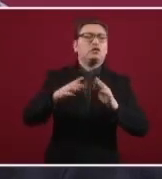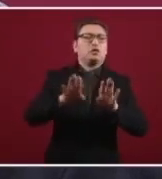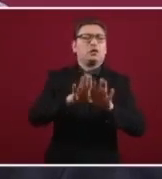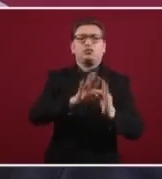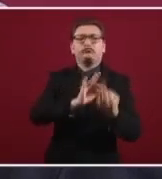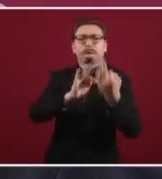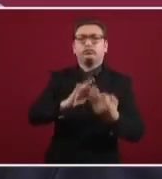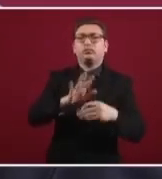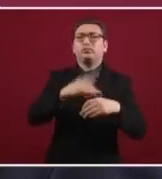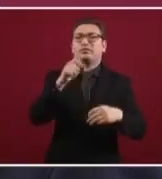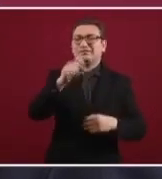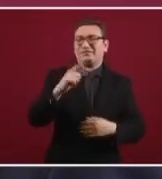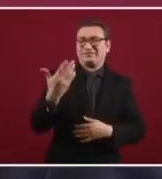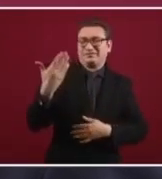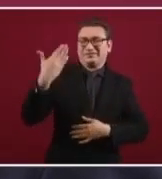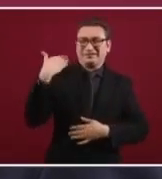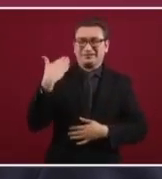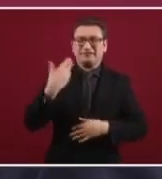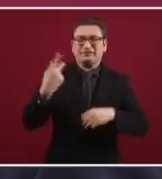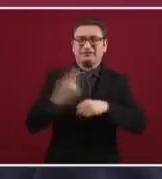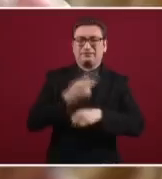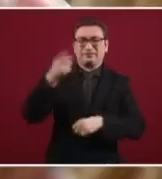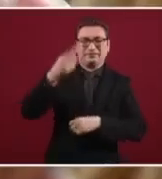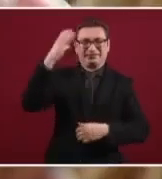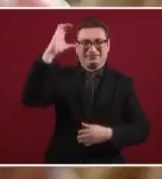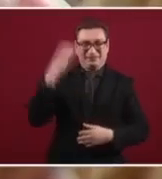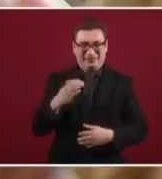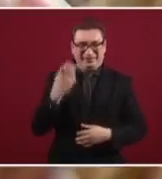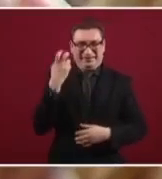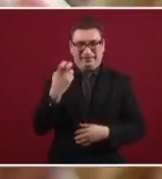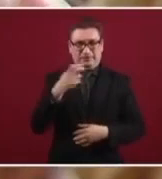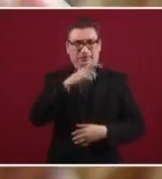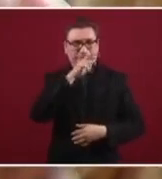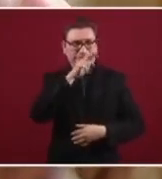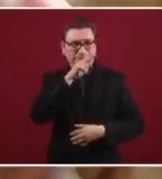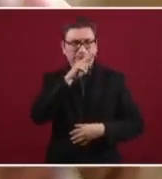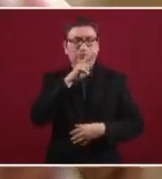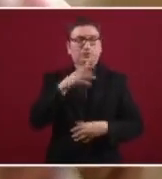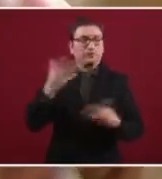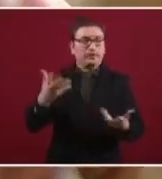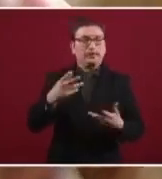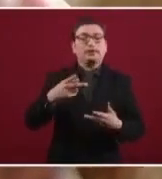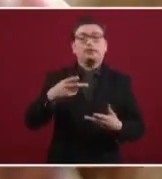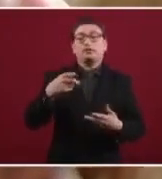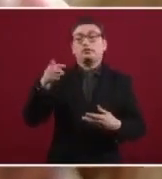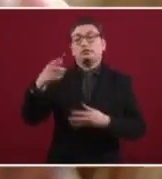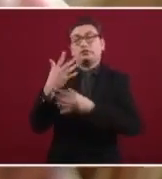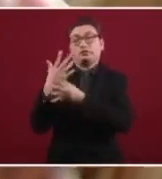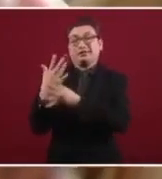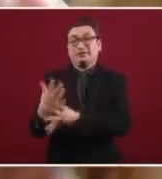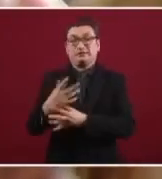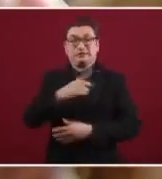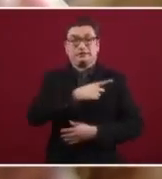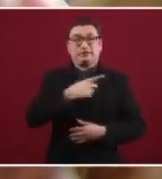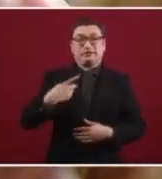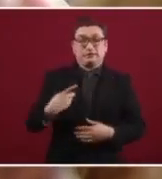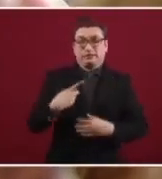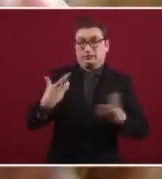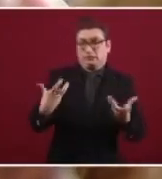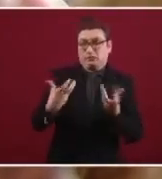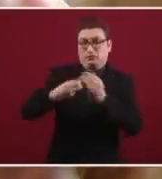por los hechos que habían ocurrido recientemente en Culiacán y que pues se debía de trabajar en una estrategia